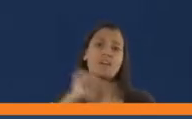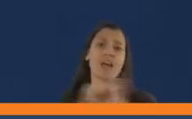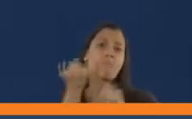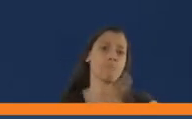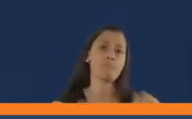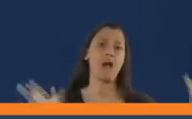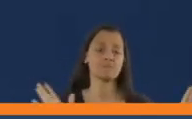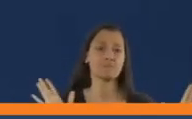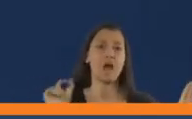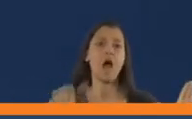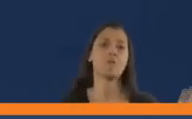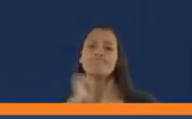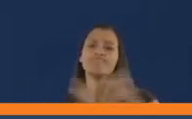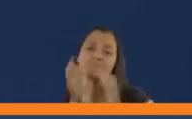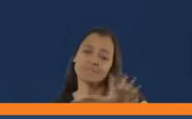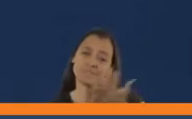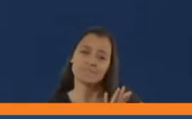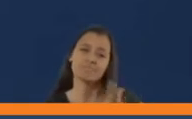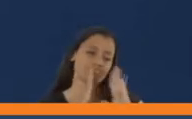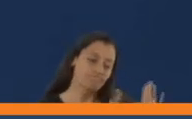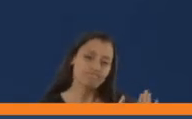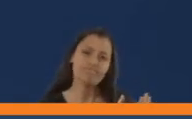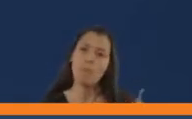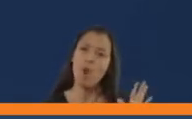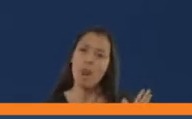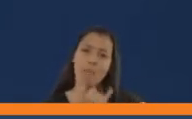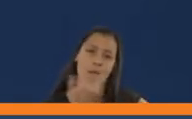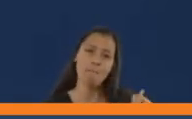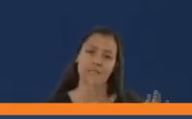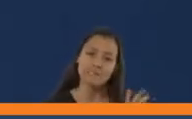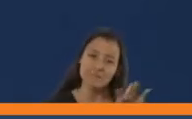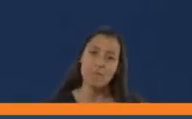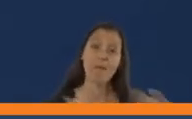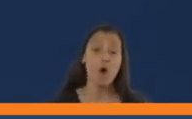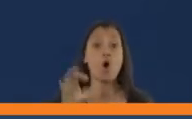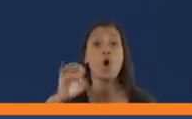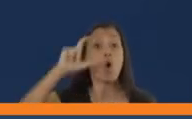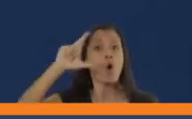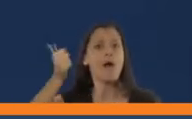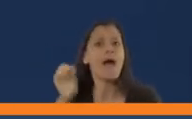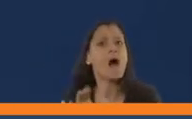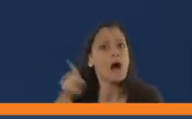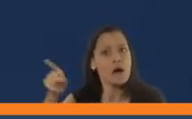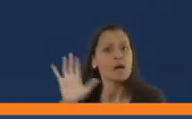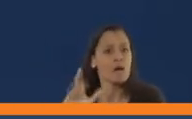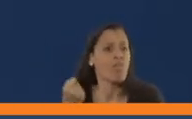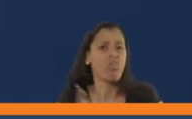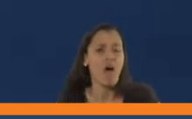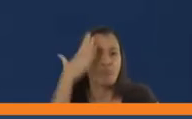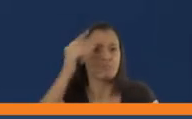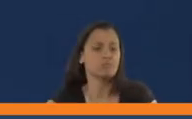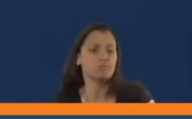y los daños se reparen se ha utilizado a la oea como un gendarme que facilitó un golpe de estado en